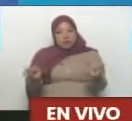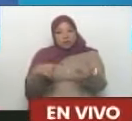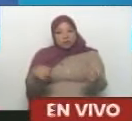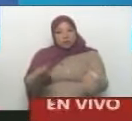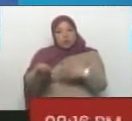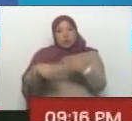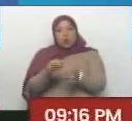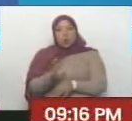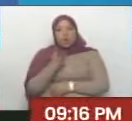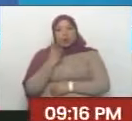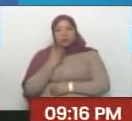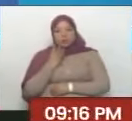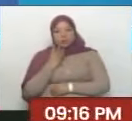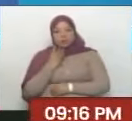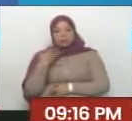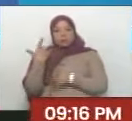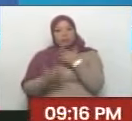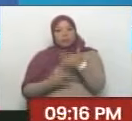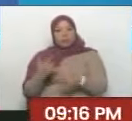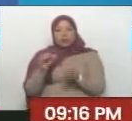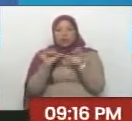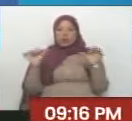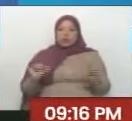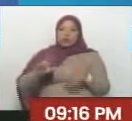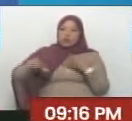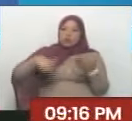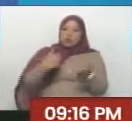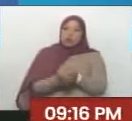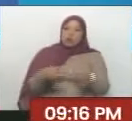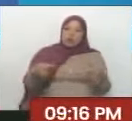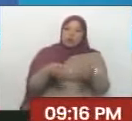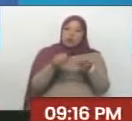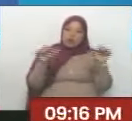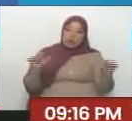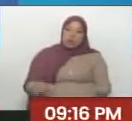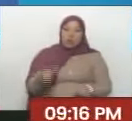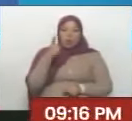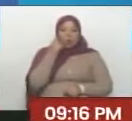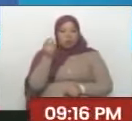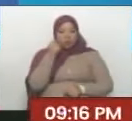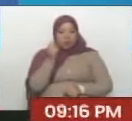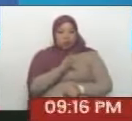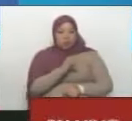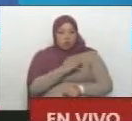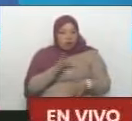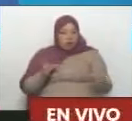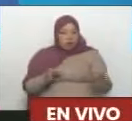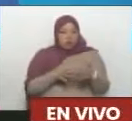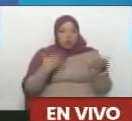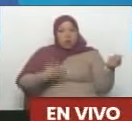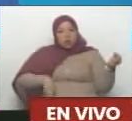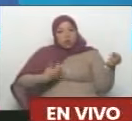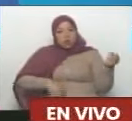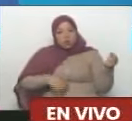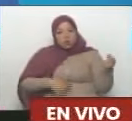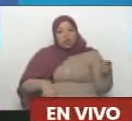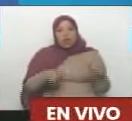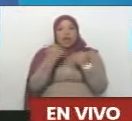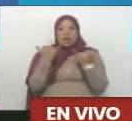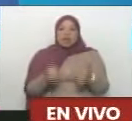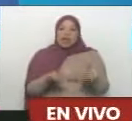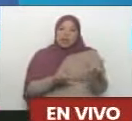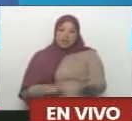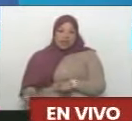En cuarto lugar, creación del Sistema Nacional de Orquestas Típicas, que agrupe a las orquestas ya